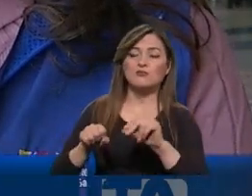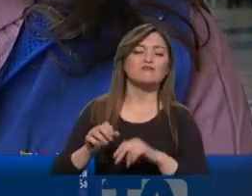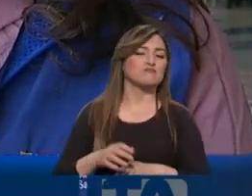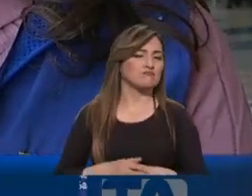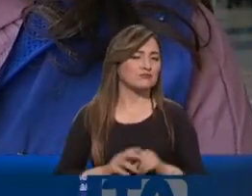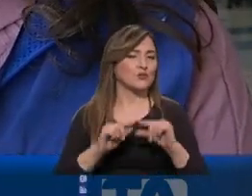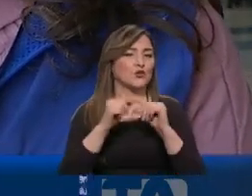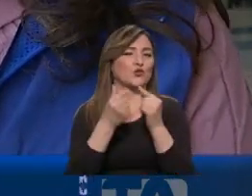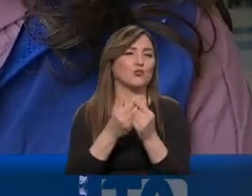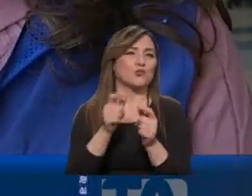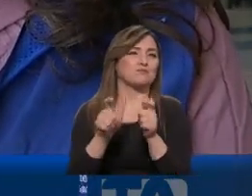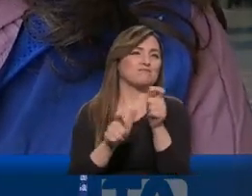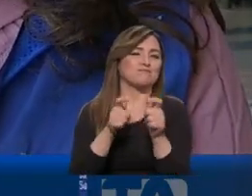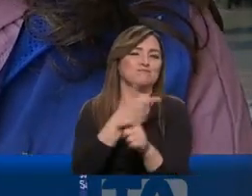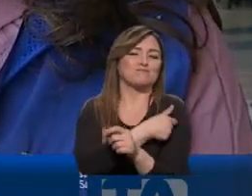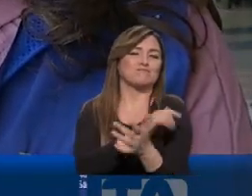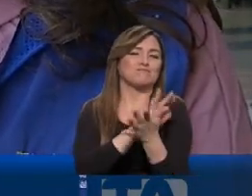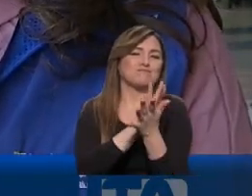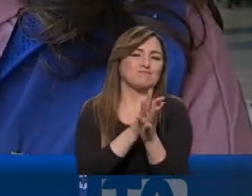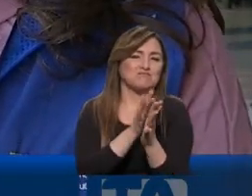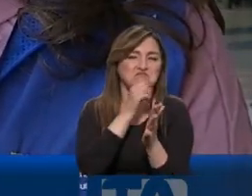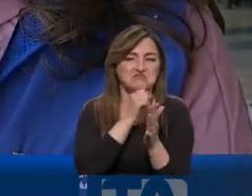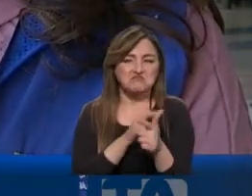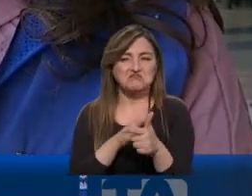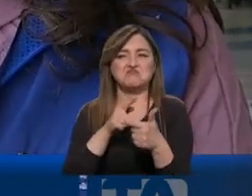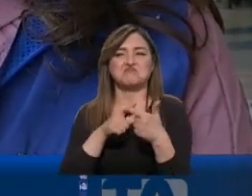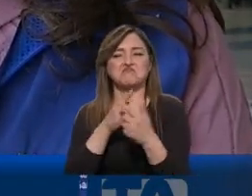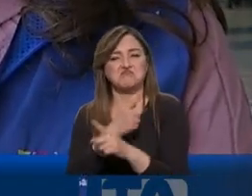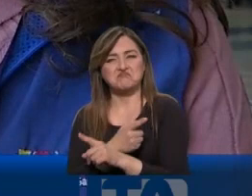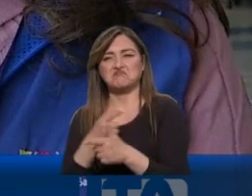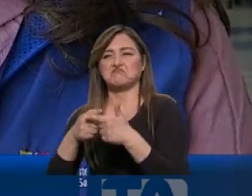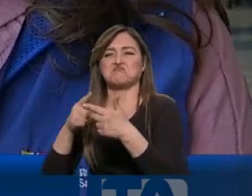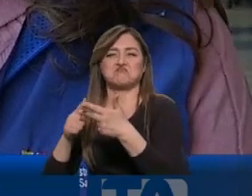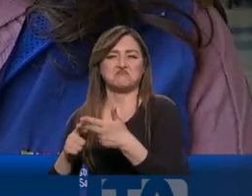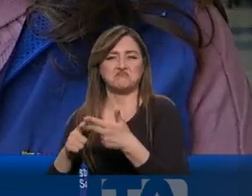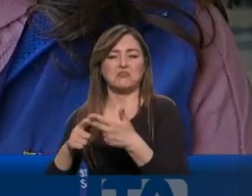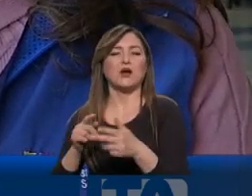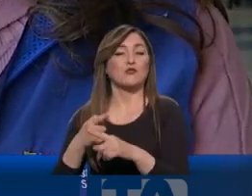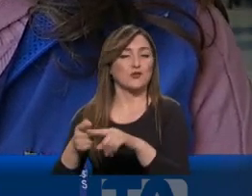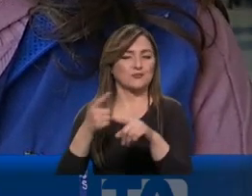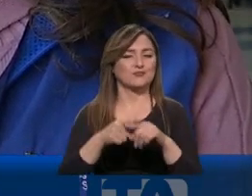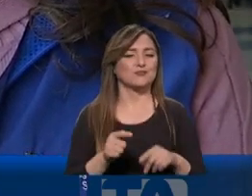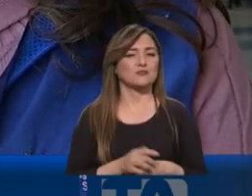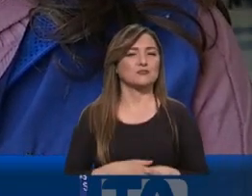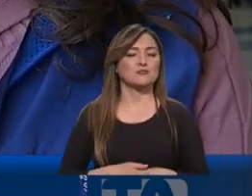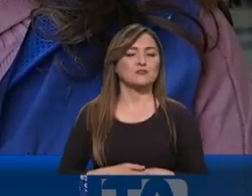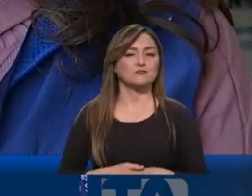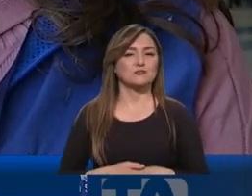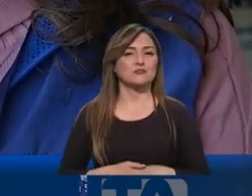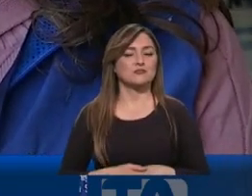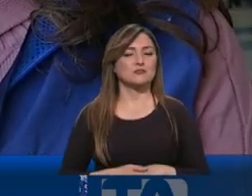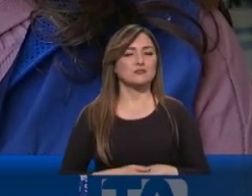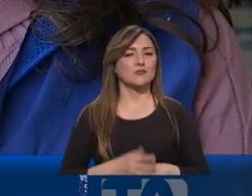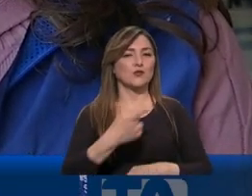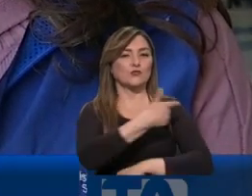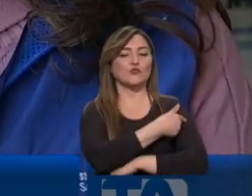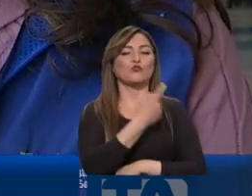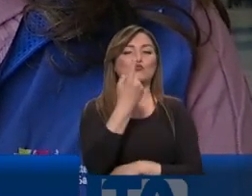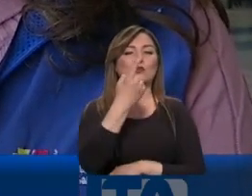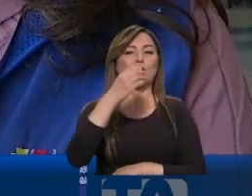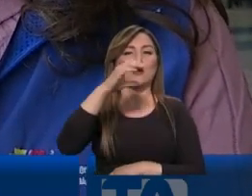prioritarios o vulnerables, personas que no se hayan vacunado todavía su primera dosis, y se coloca, tenemos la disponibilidad del